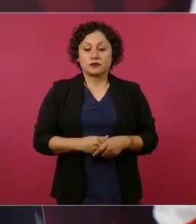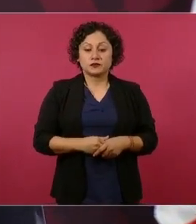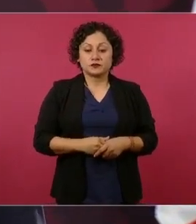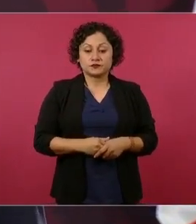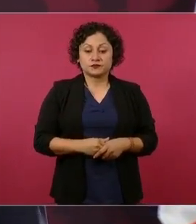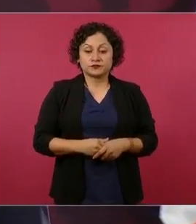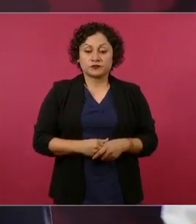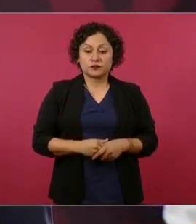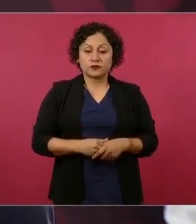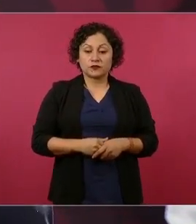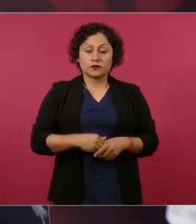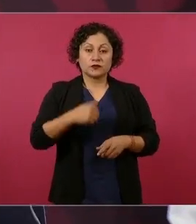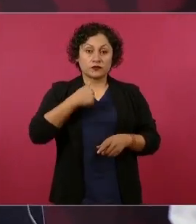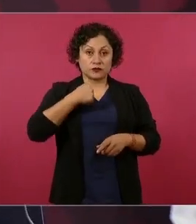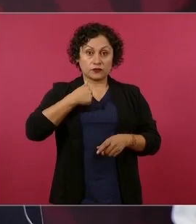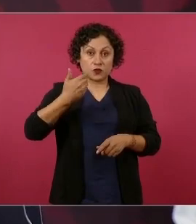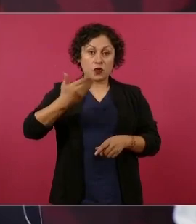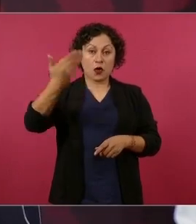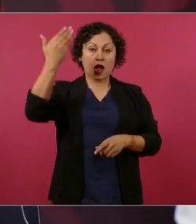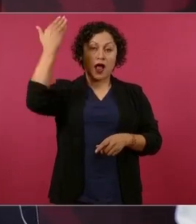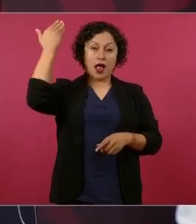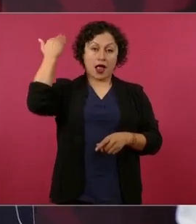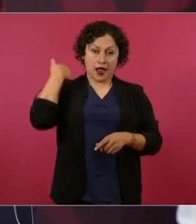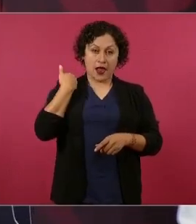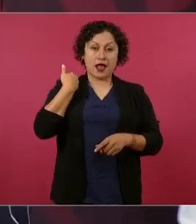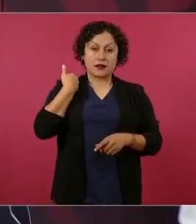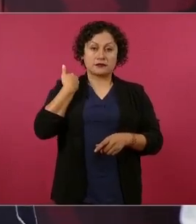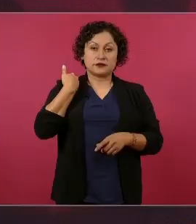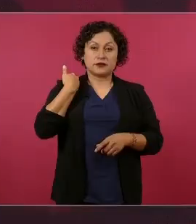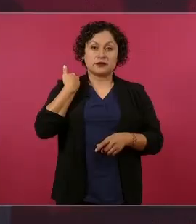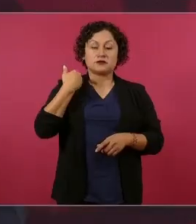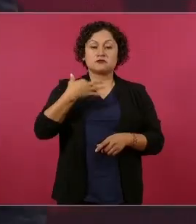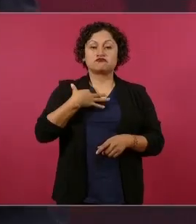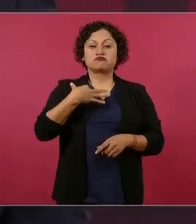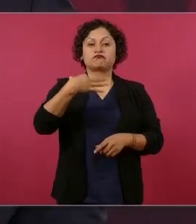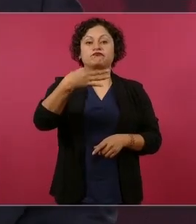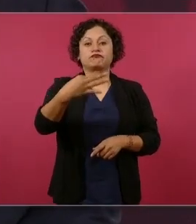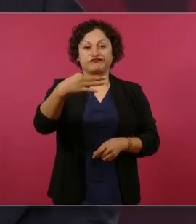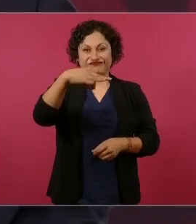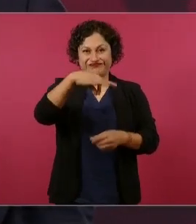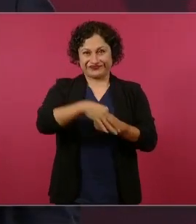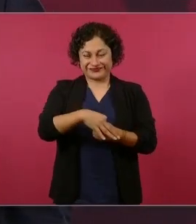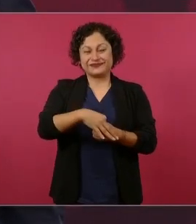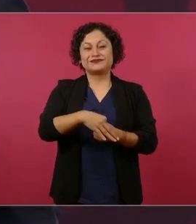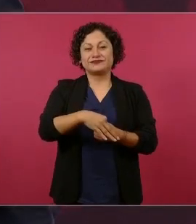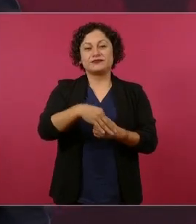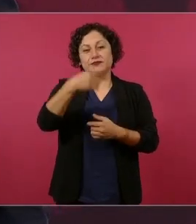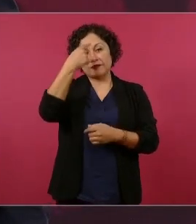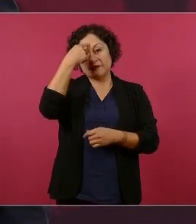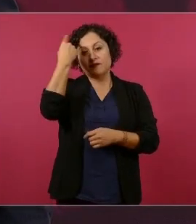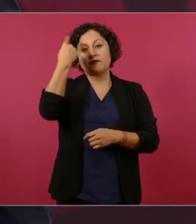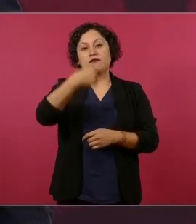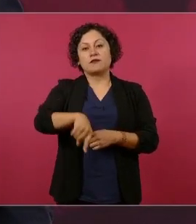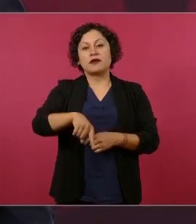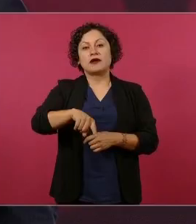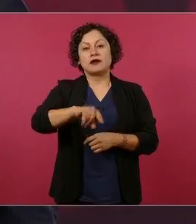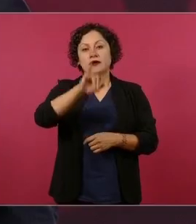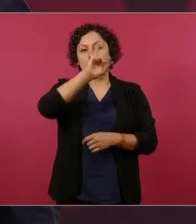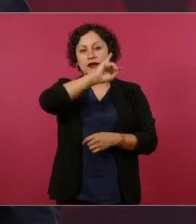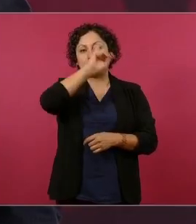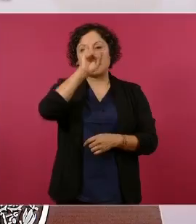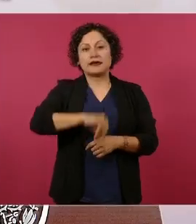fui electo para jefe de gobierno en el 2000, hace 24